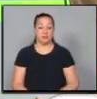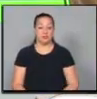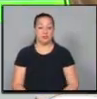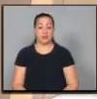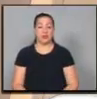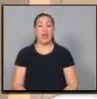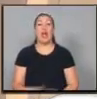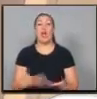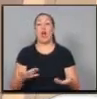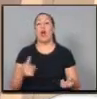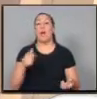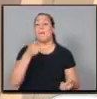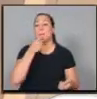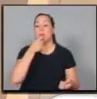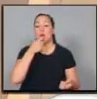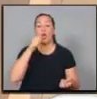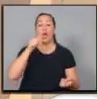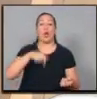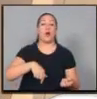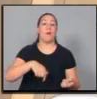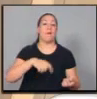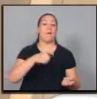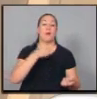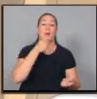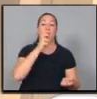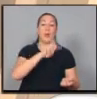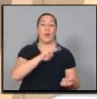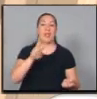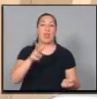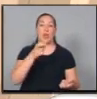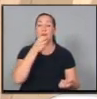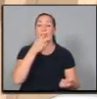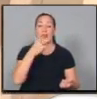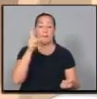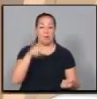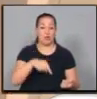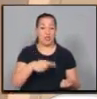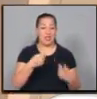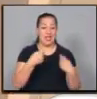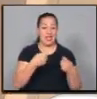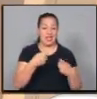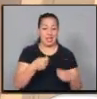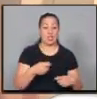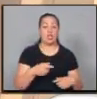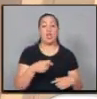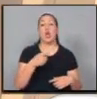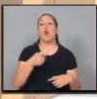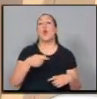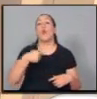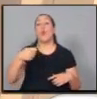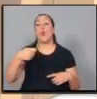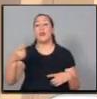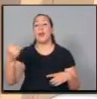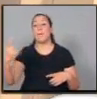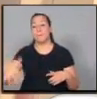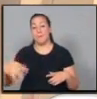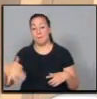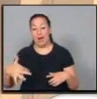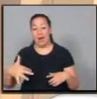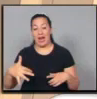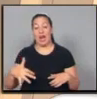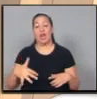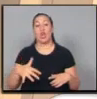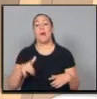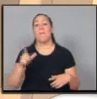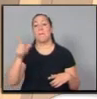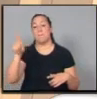en cuotas, que es hoy entre 22-23%. Por lo tanto, digo, toda la compra en cuotas se va a encarecer seguramente este